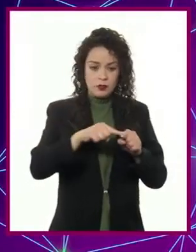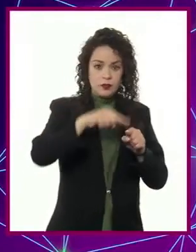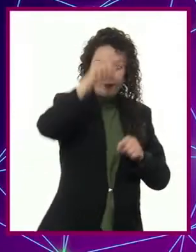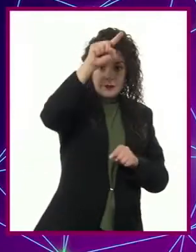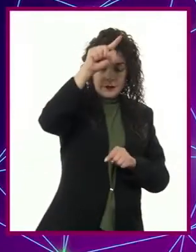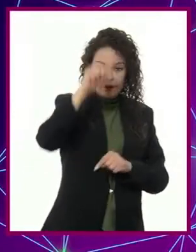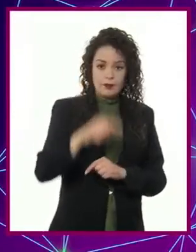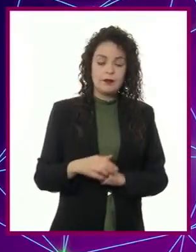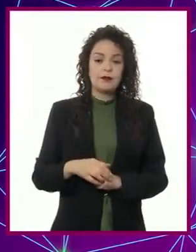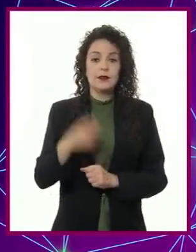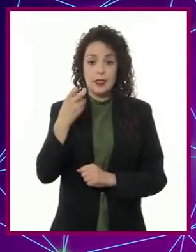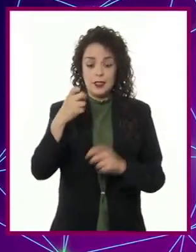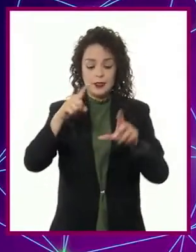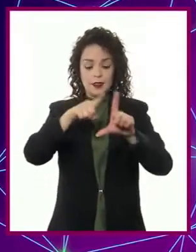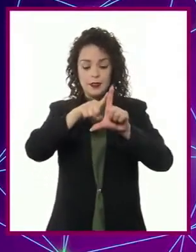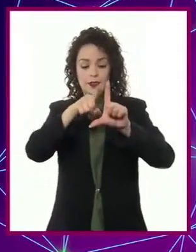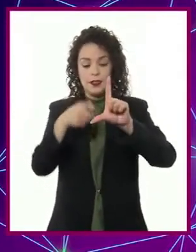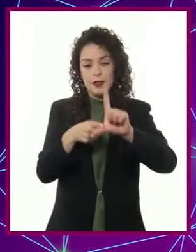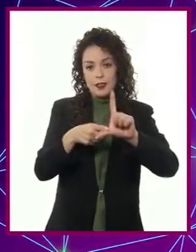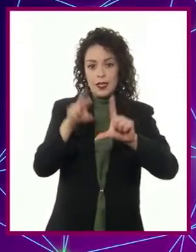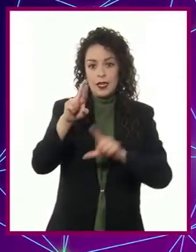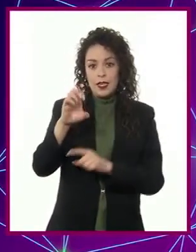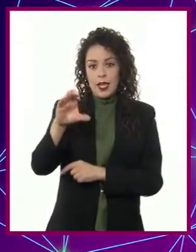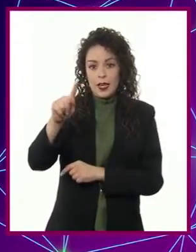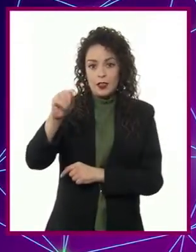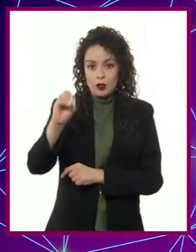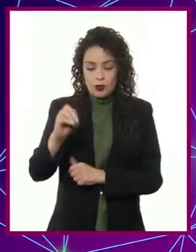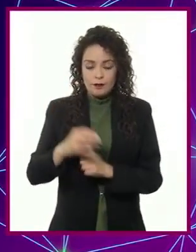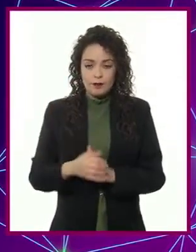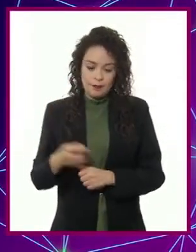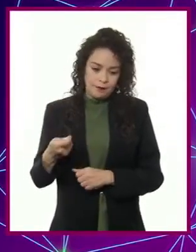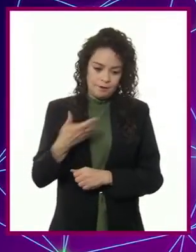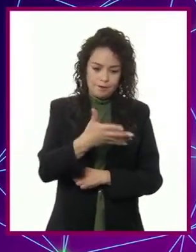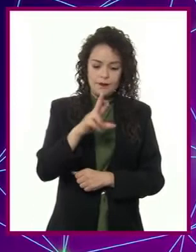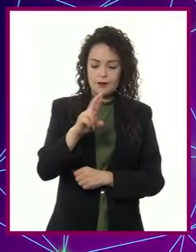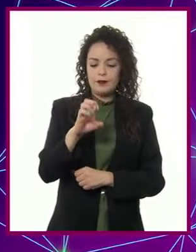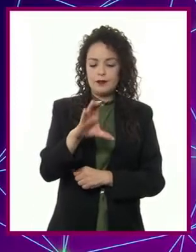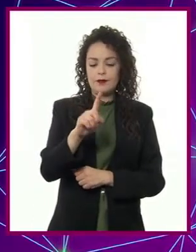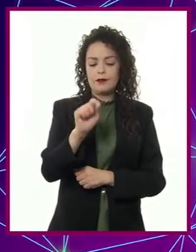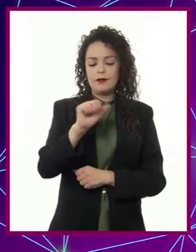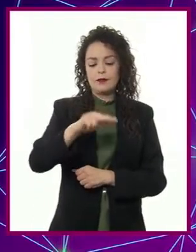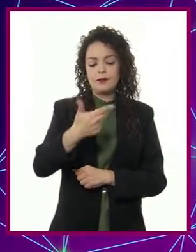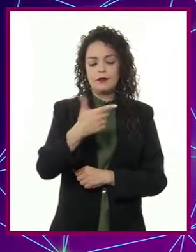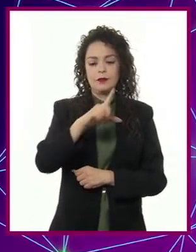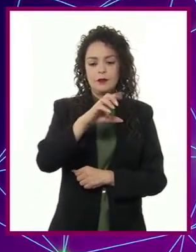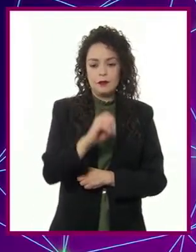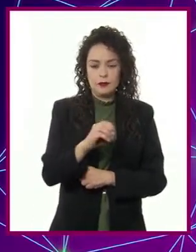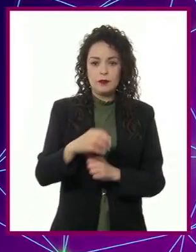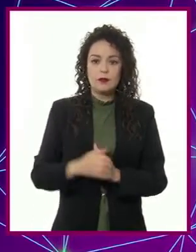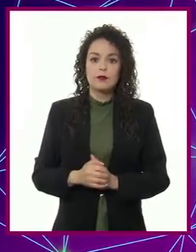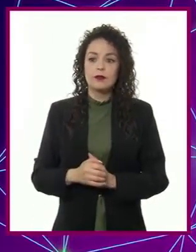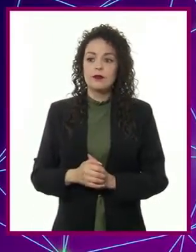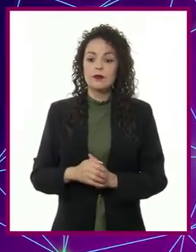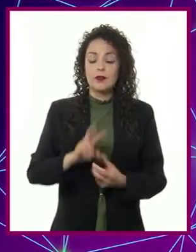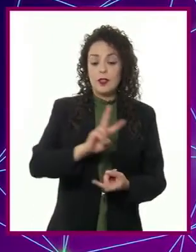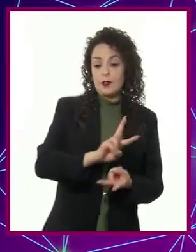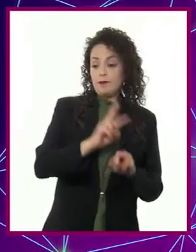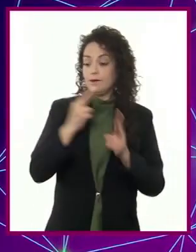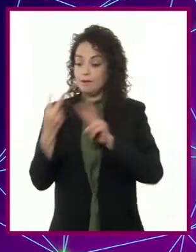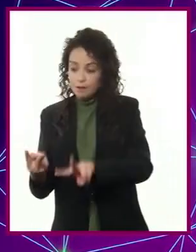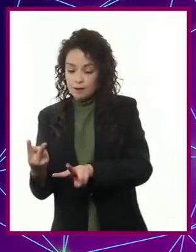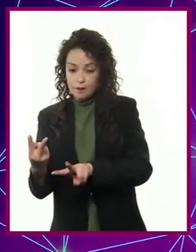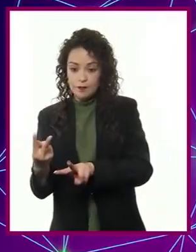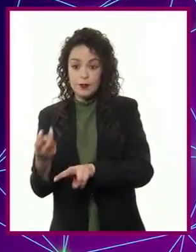triángulo rectángulo, mientras que la hipotenusa es el lado opuesto al